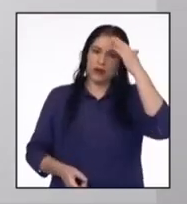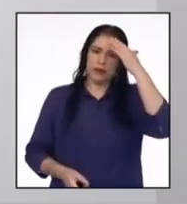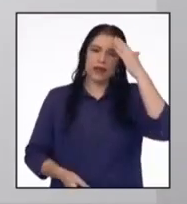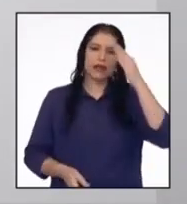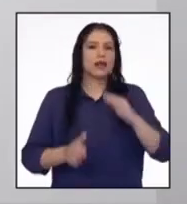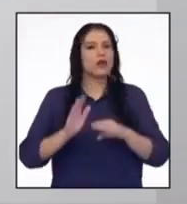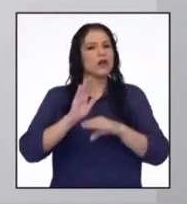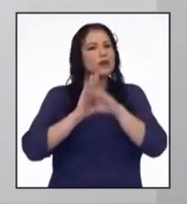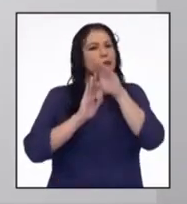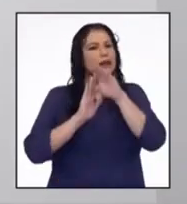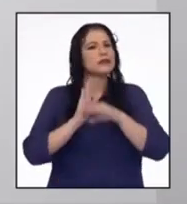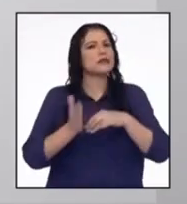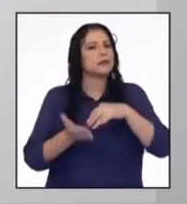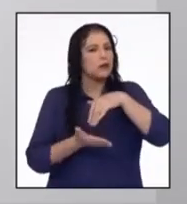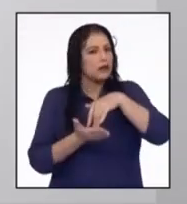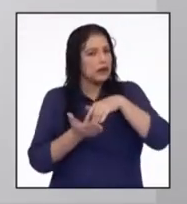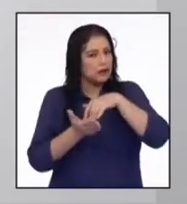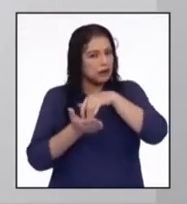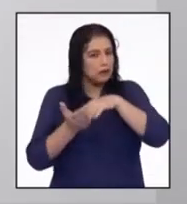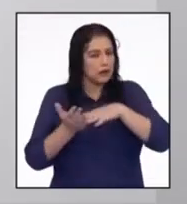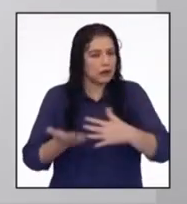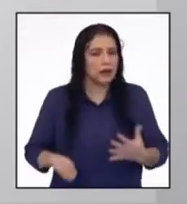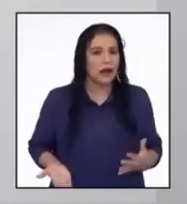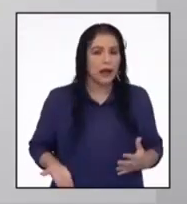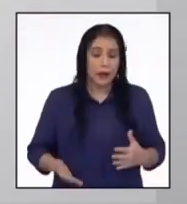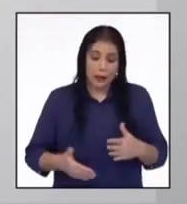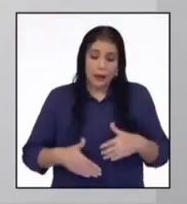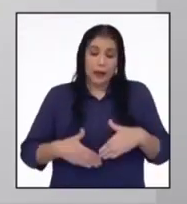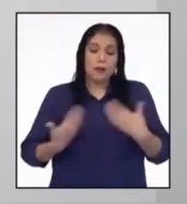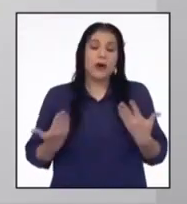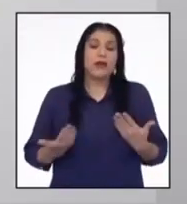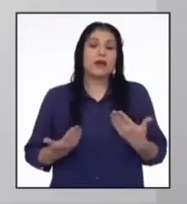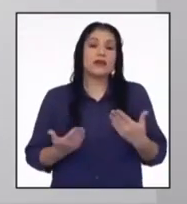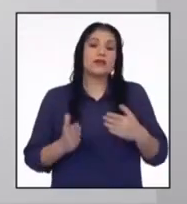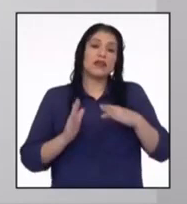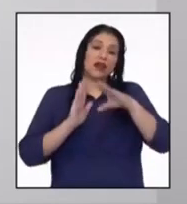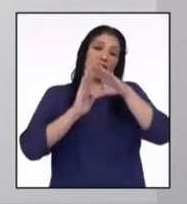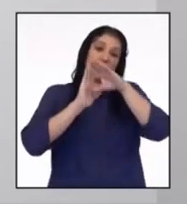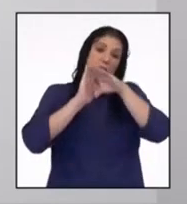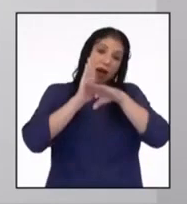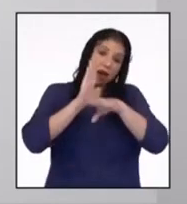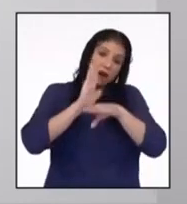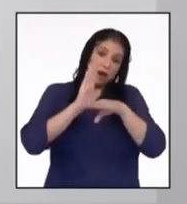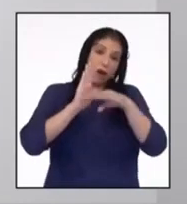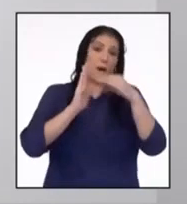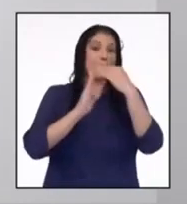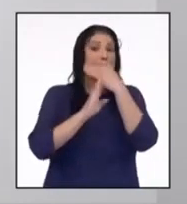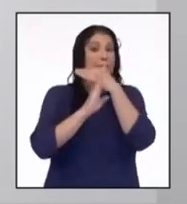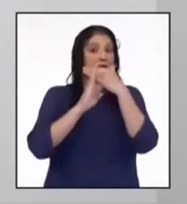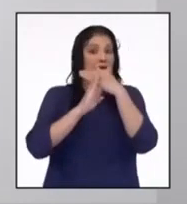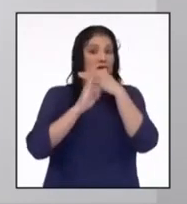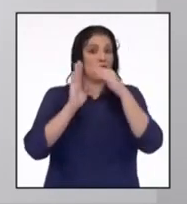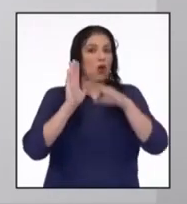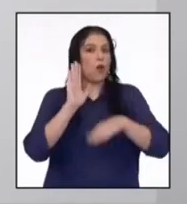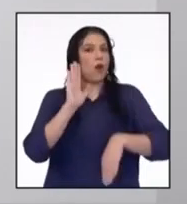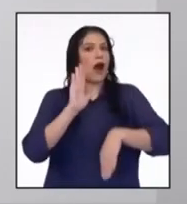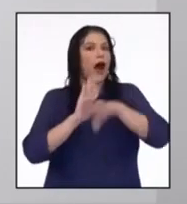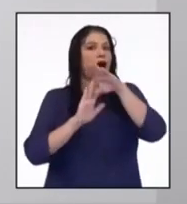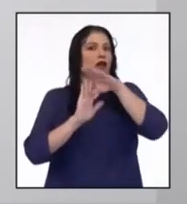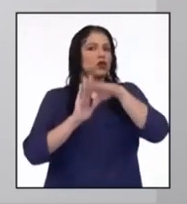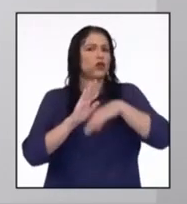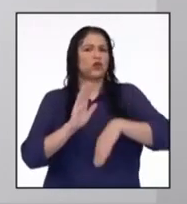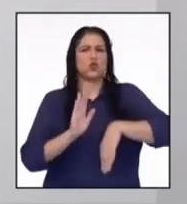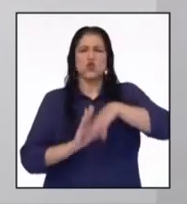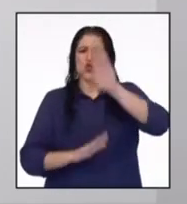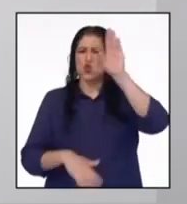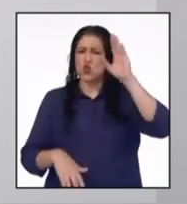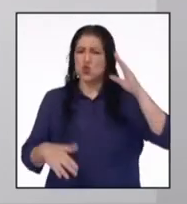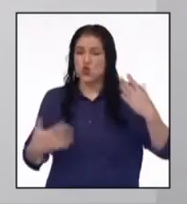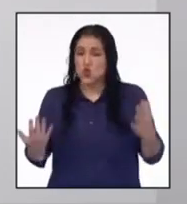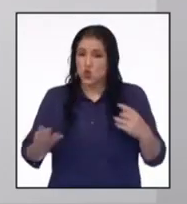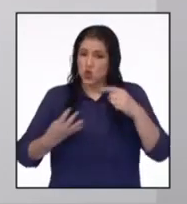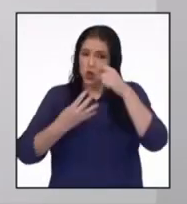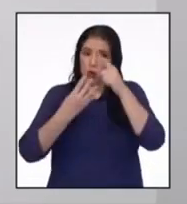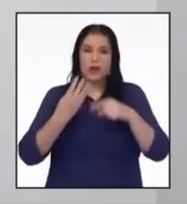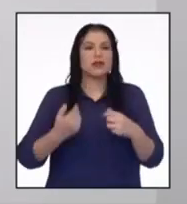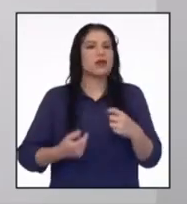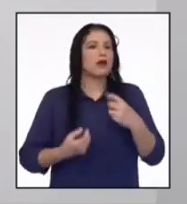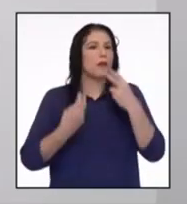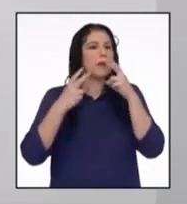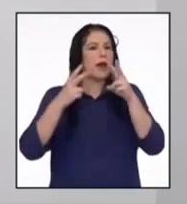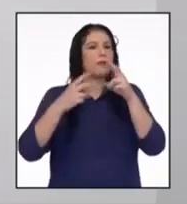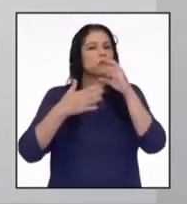los niveles de vulnerabilidad pueden ser bajo, medio, alto y muy alto. Veamos